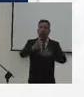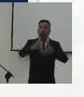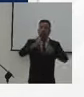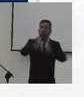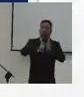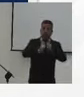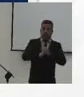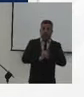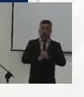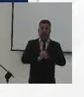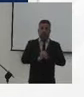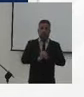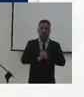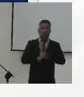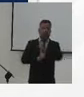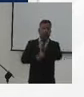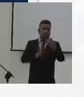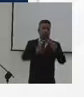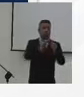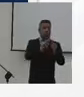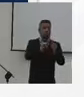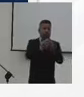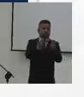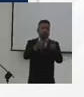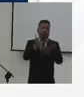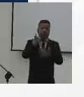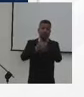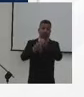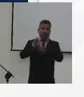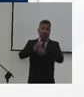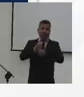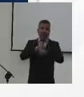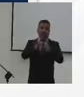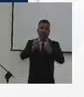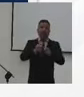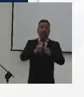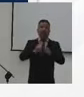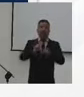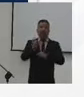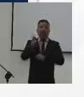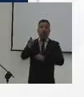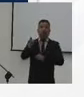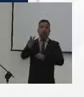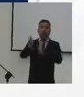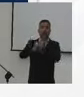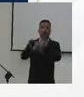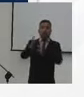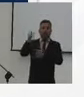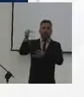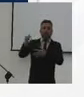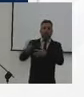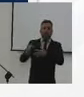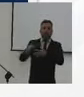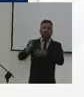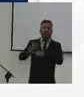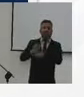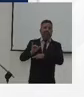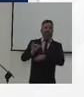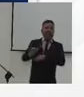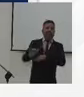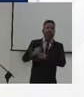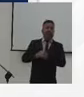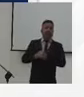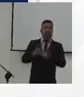organismos del deporte. Muchos de ustedes conocen lo que ha sucedido en el último año con diferentes clubes deportivos, pero de alguna